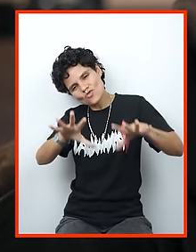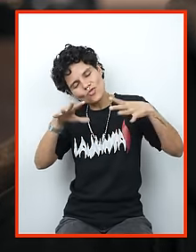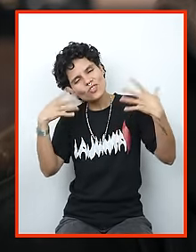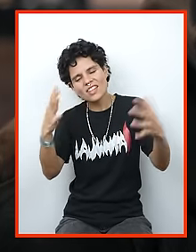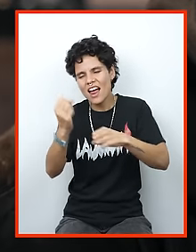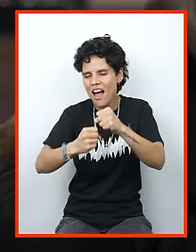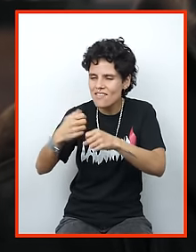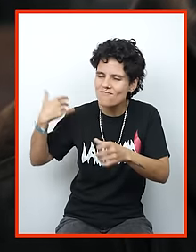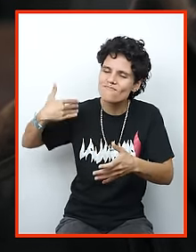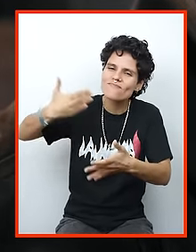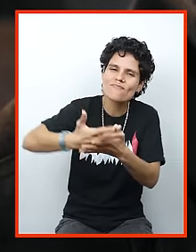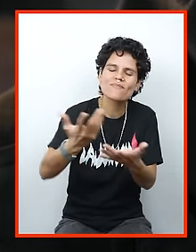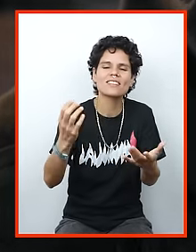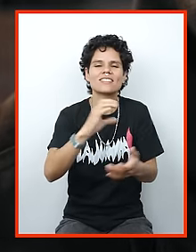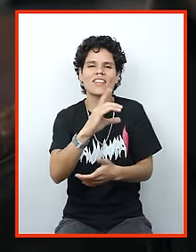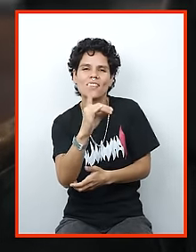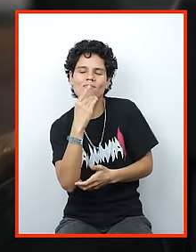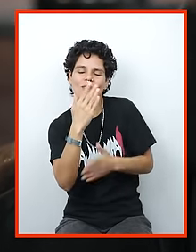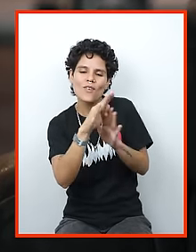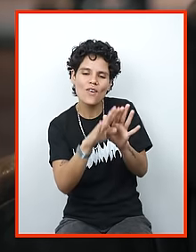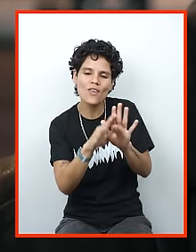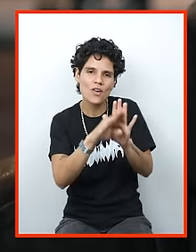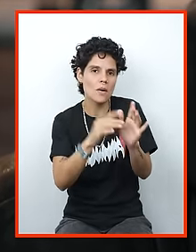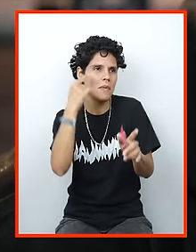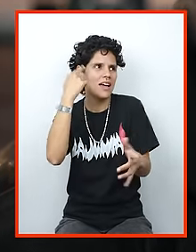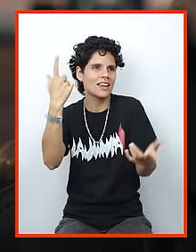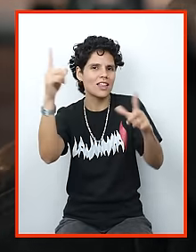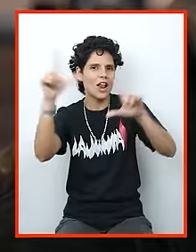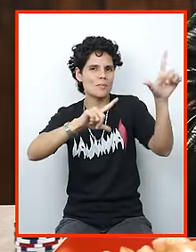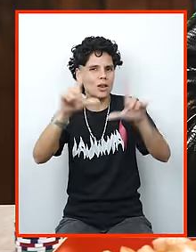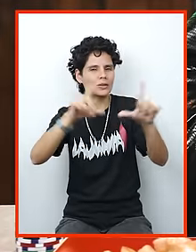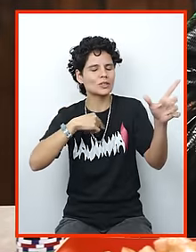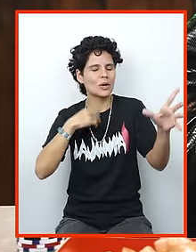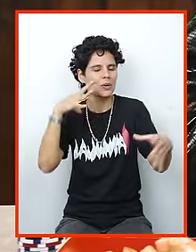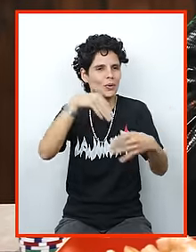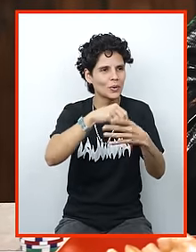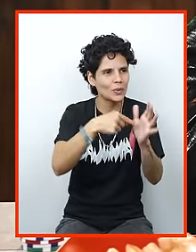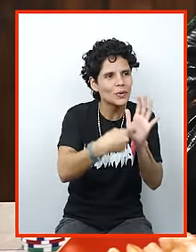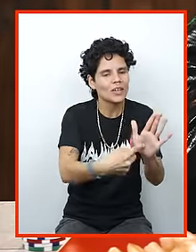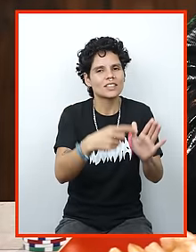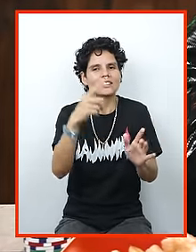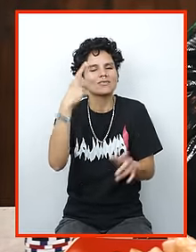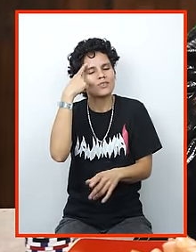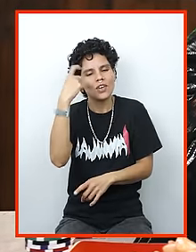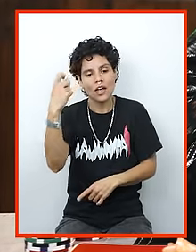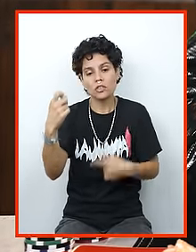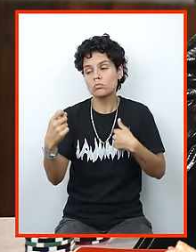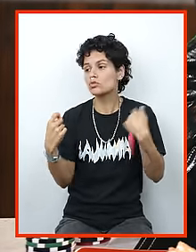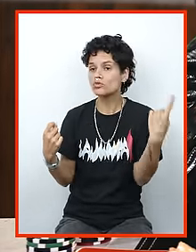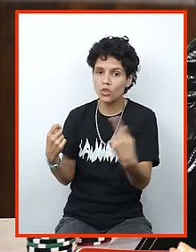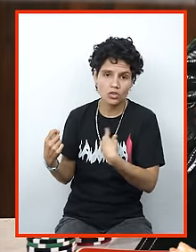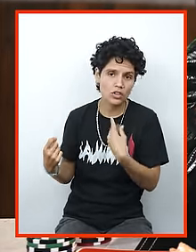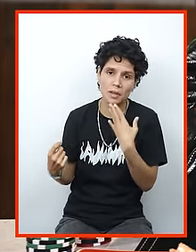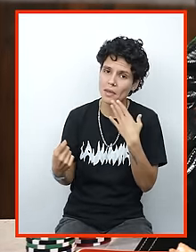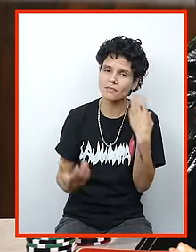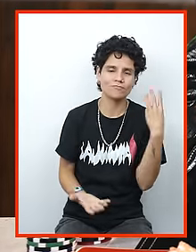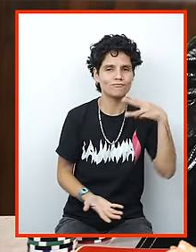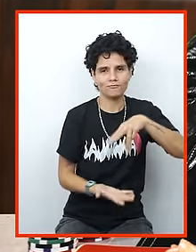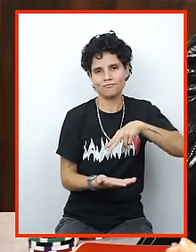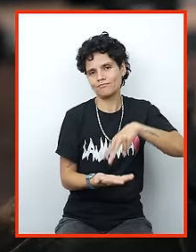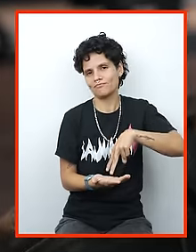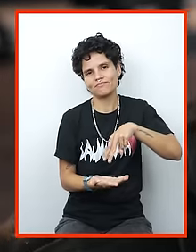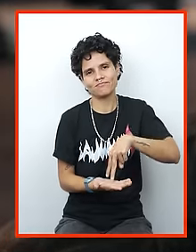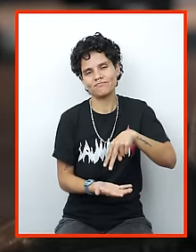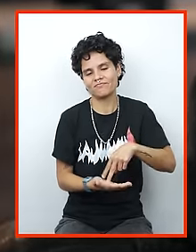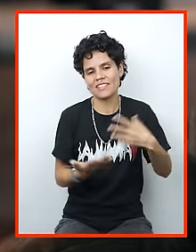esto de los años que llevo, los discos, y terminar así como con un Lola, un show en el Lola, sería maravilloso. Sería hermoso. Y ahí vamos a estar nosotros, compadre. Ya, siempre estamos